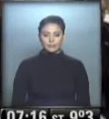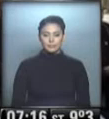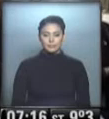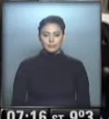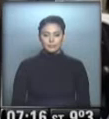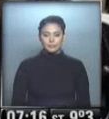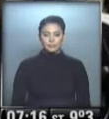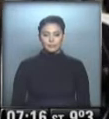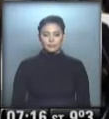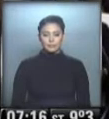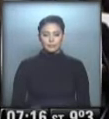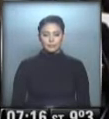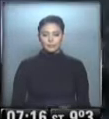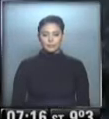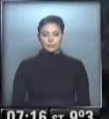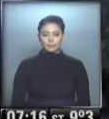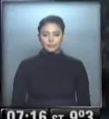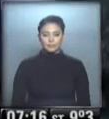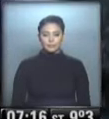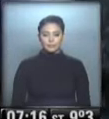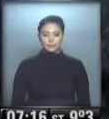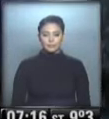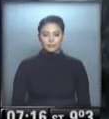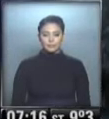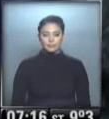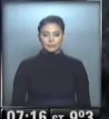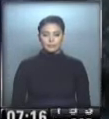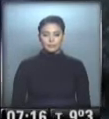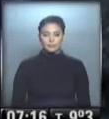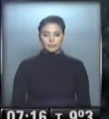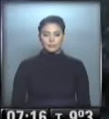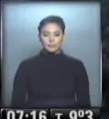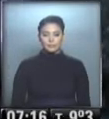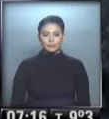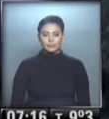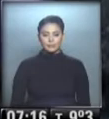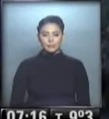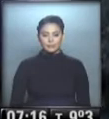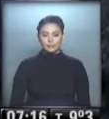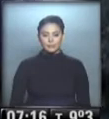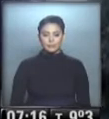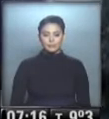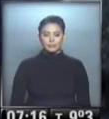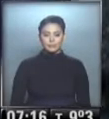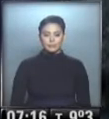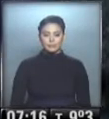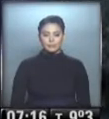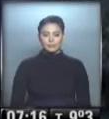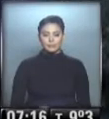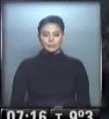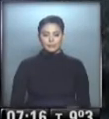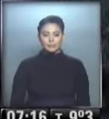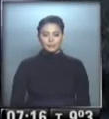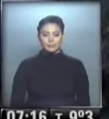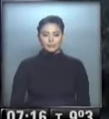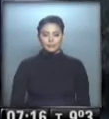quisiéramos saber al gobierno americano nuestro proceso exigiendo explicaciones disculpas y garantías de que